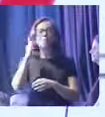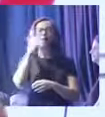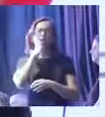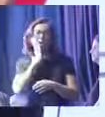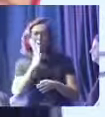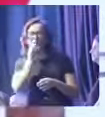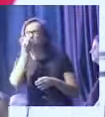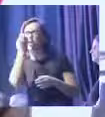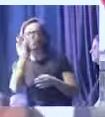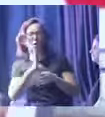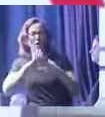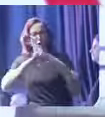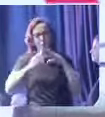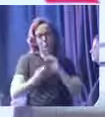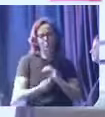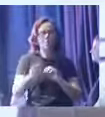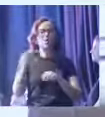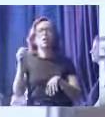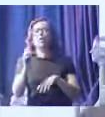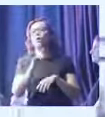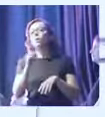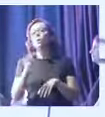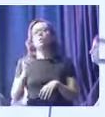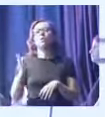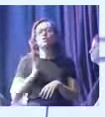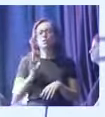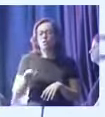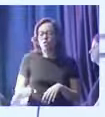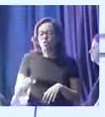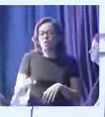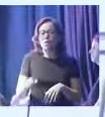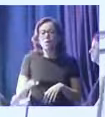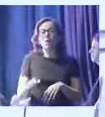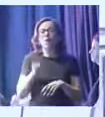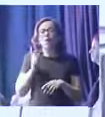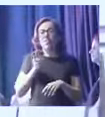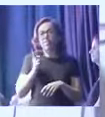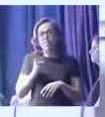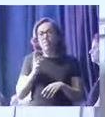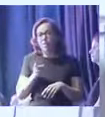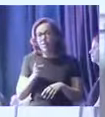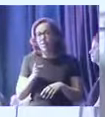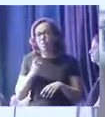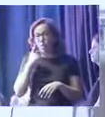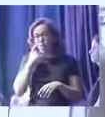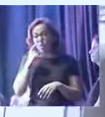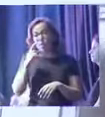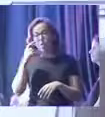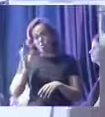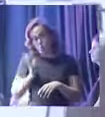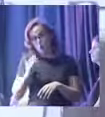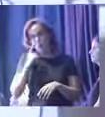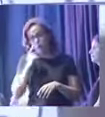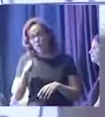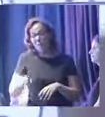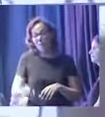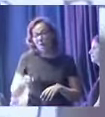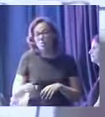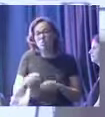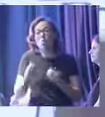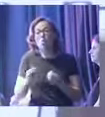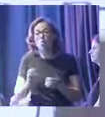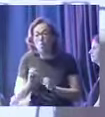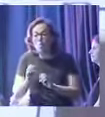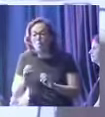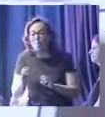amable, un transporte que no haga que la señora con el bastón tenga que bajar, la señora y los señores con el bastón tengan que